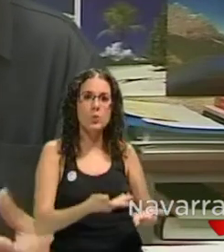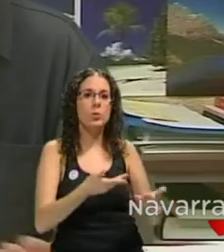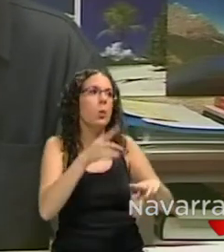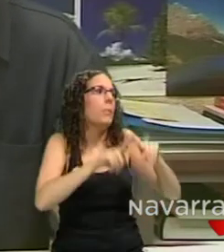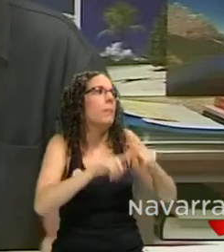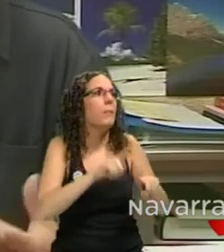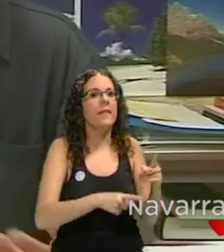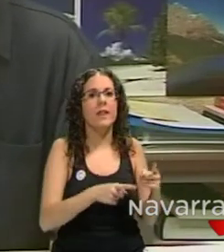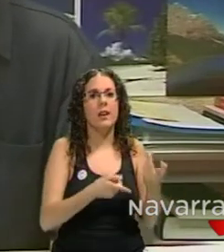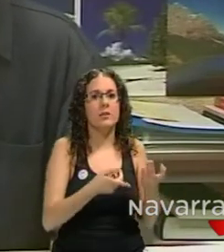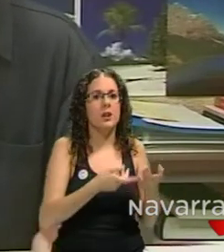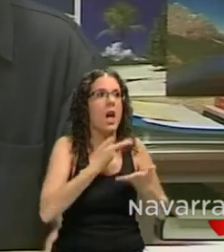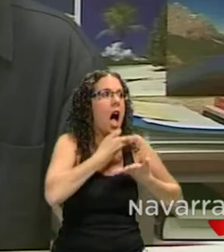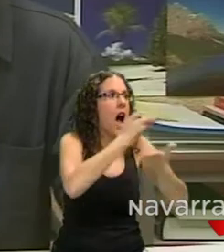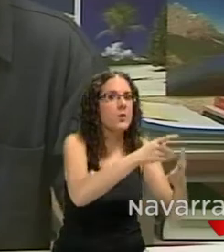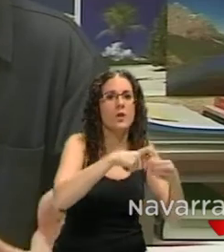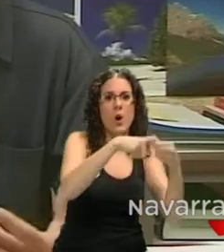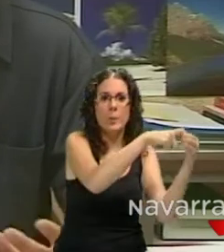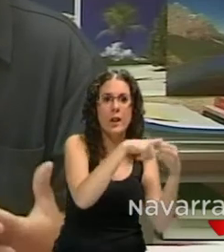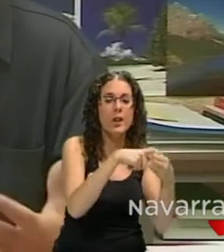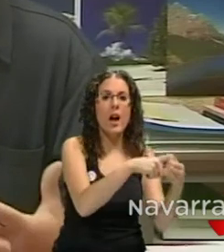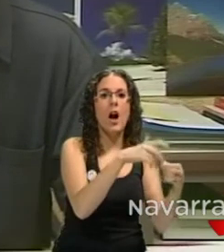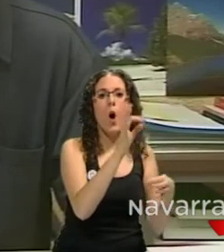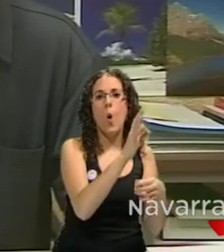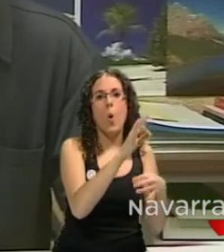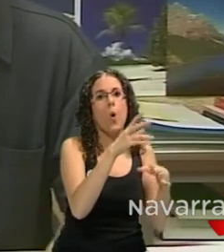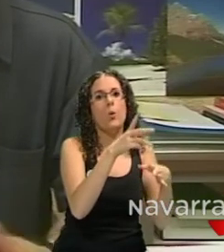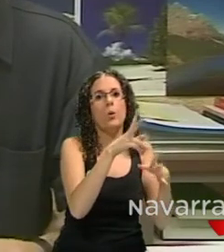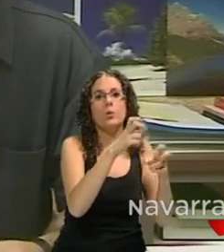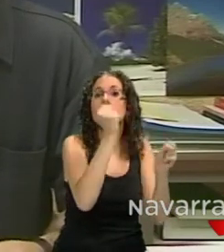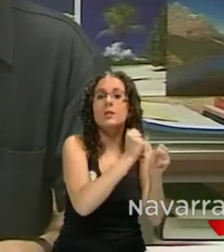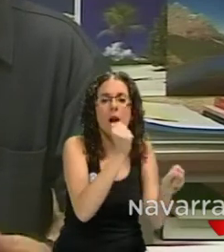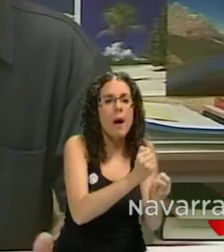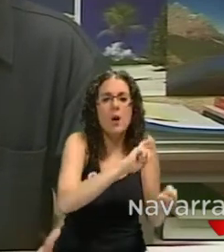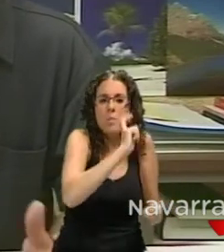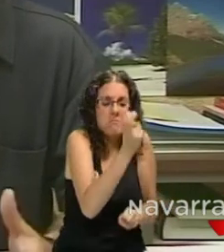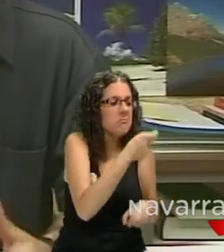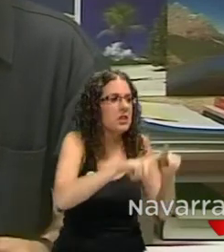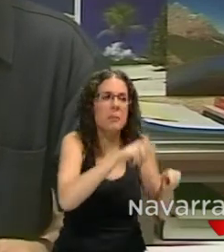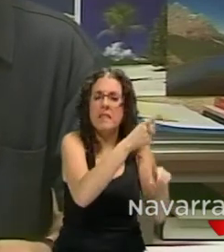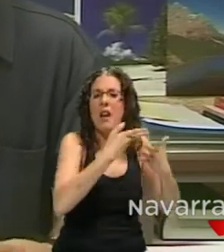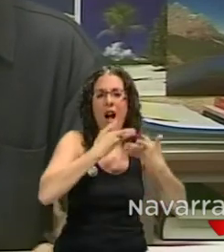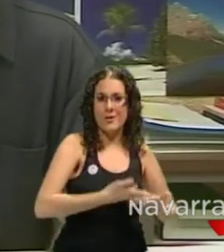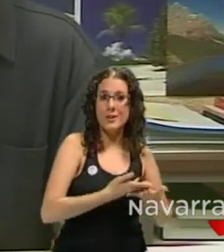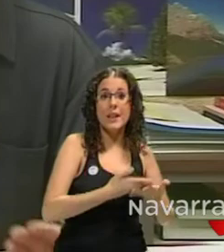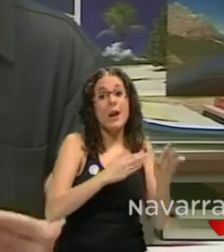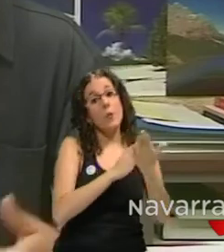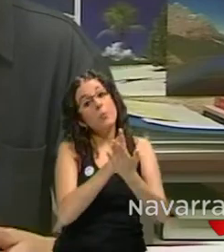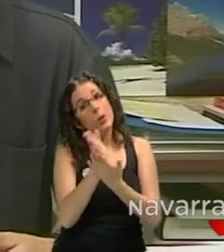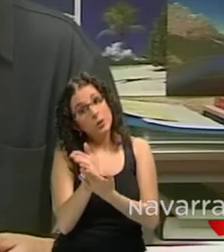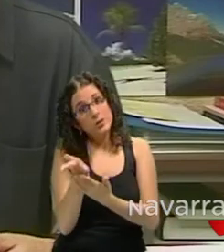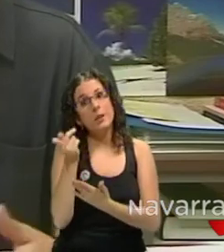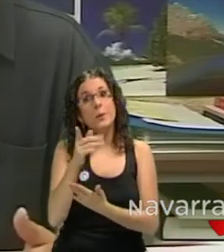por cooperación, es decir, que pueda hacer lo que ha ido a hacer. Y el segundo aspecto es para que no